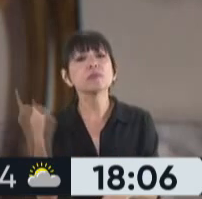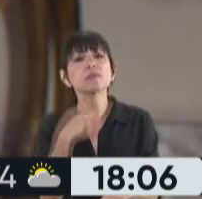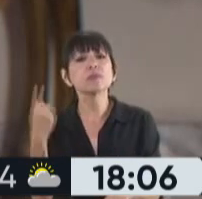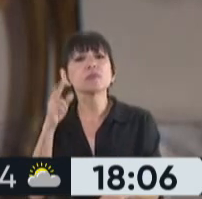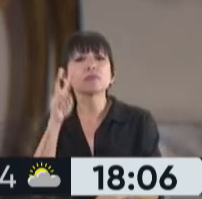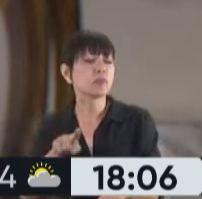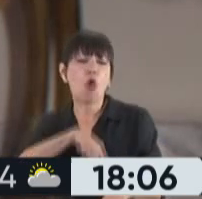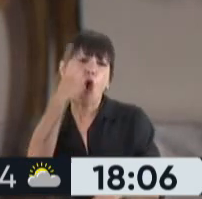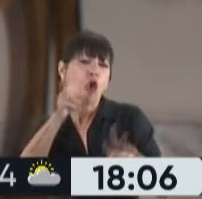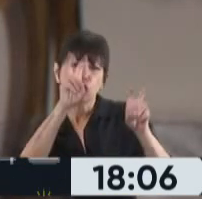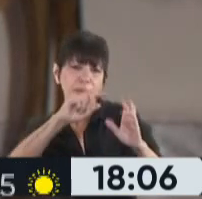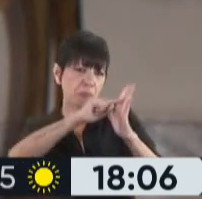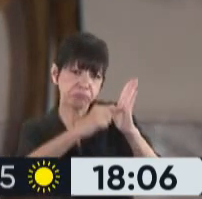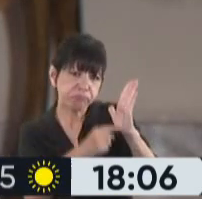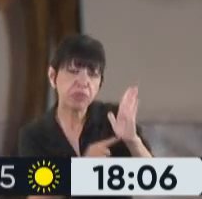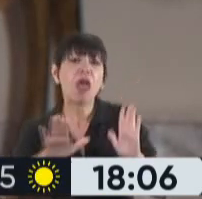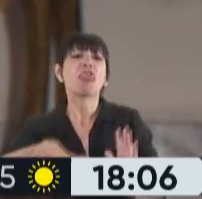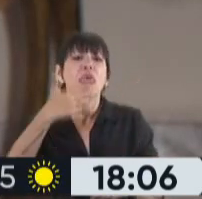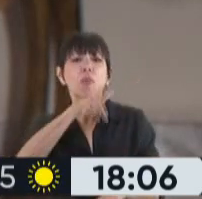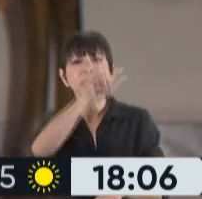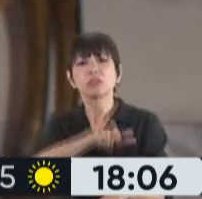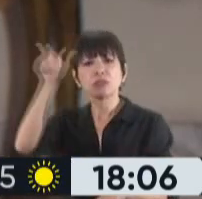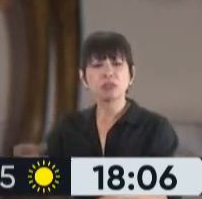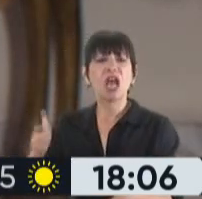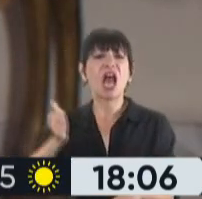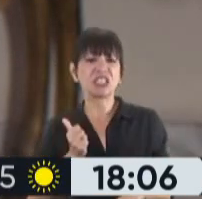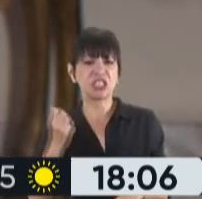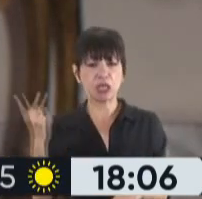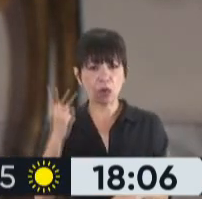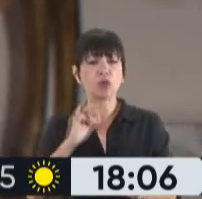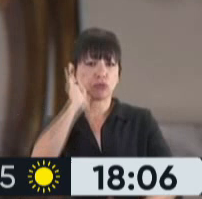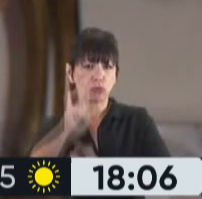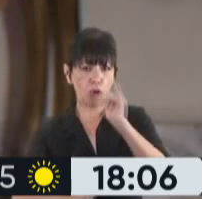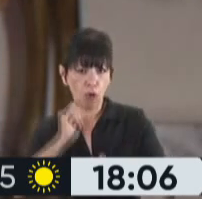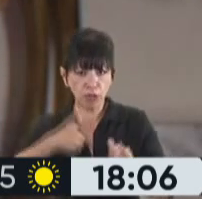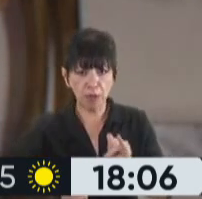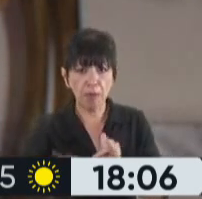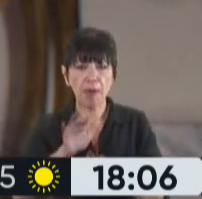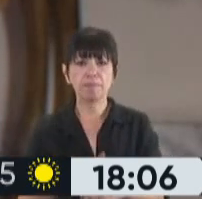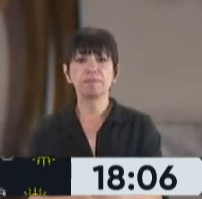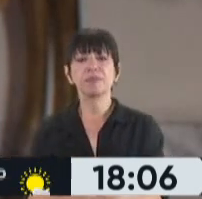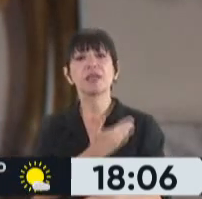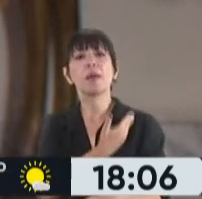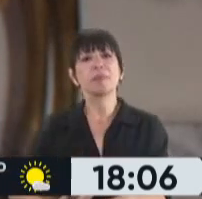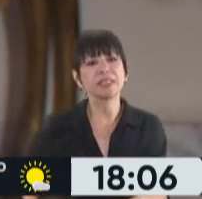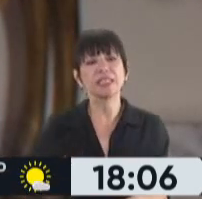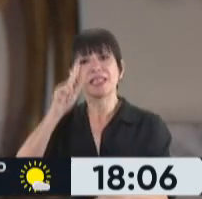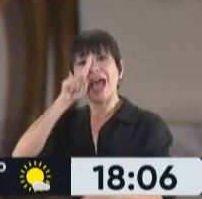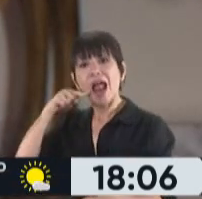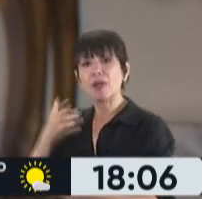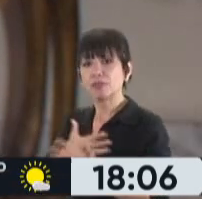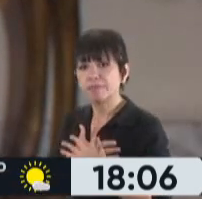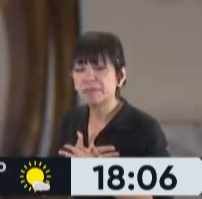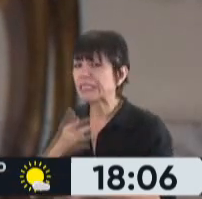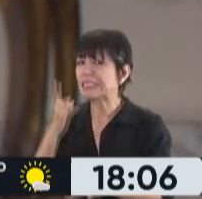otros detalles que después nuestros cancilleres podrán dar cuenta. Querido presidente Alberto Fernández,